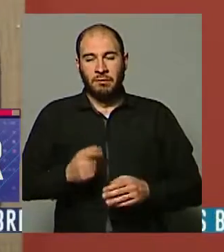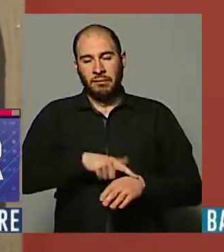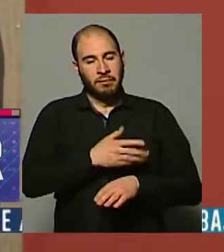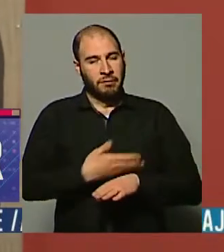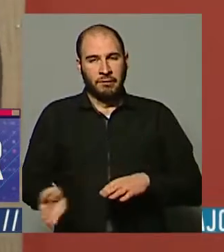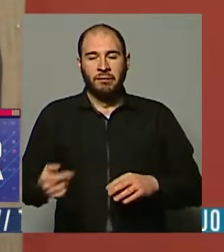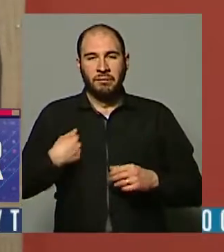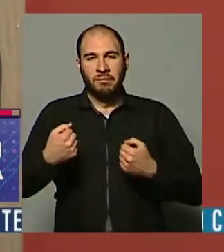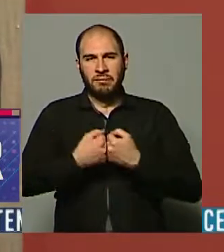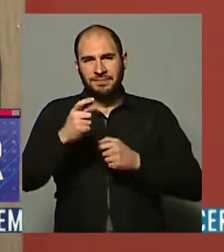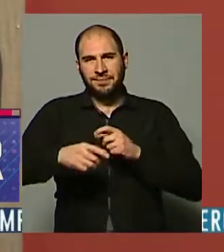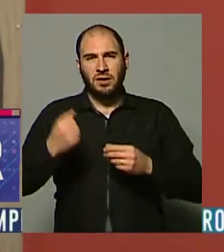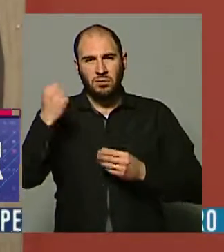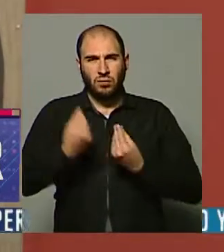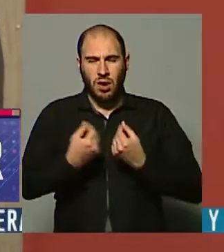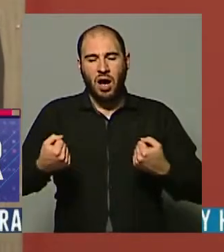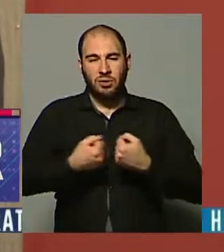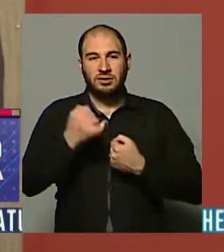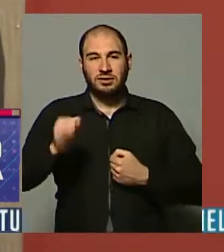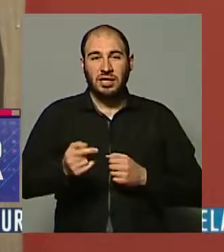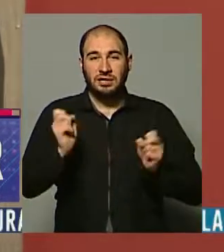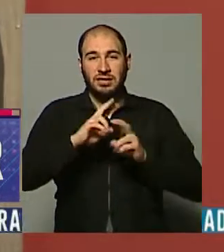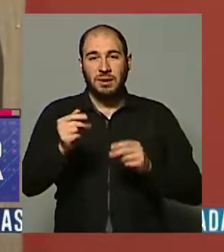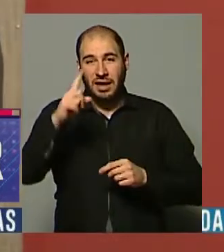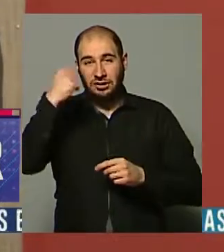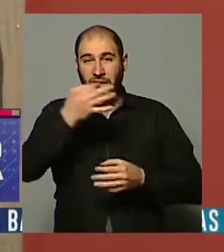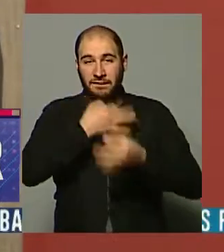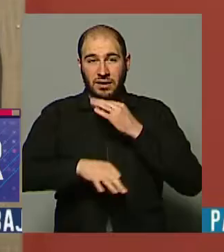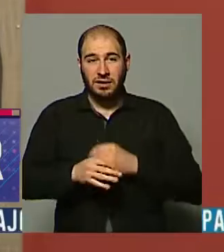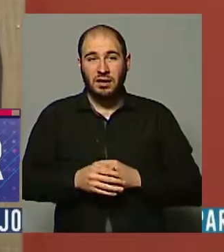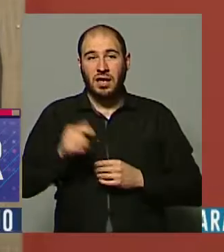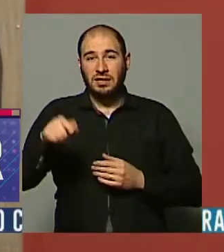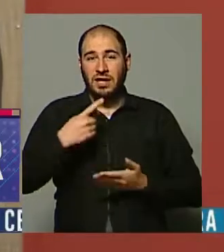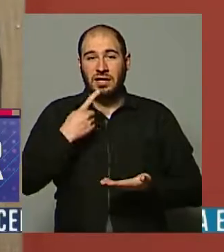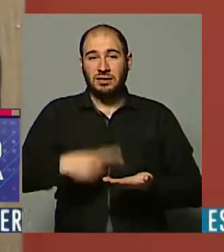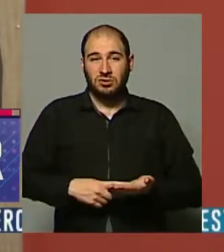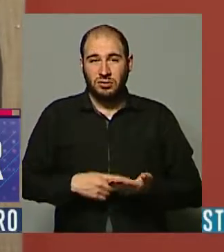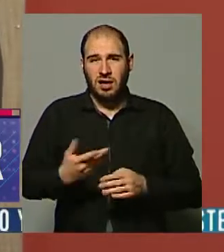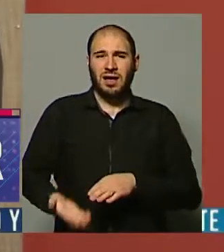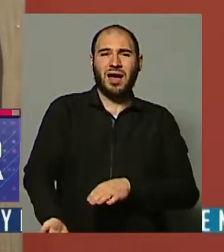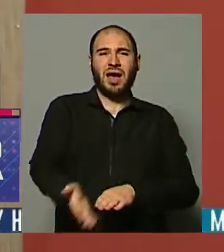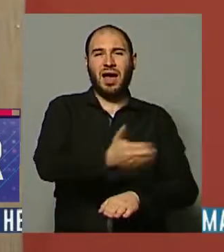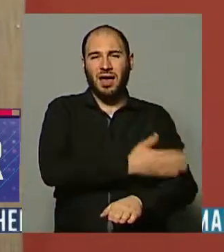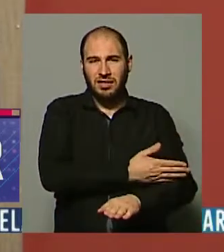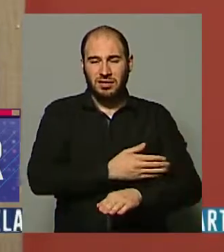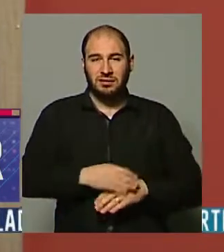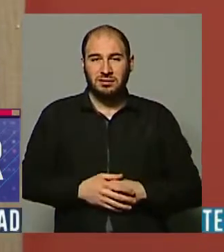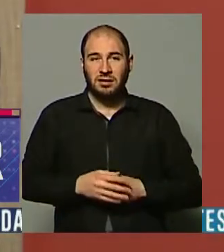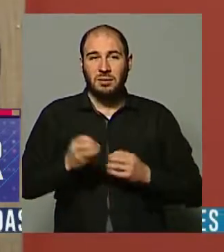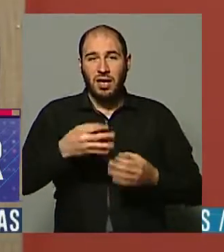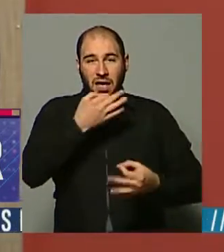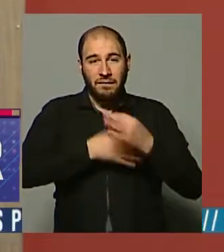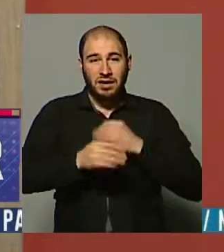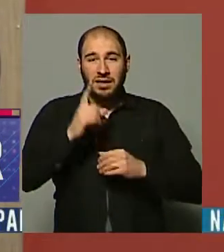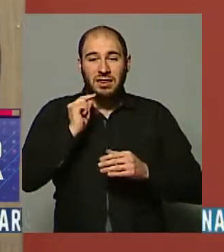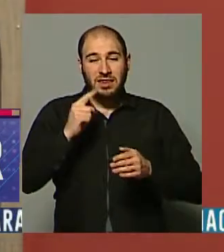tarde, coincido con muchos economistas. Con respecto a los exportadores, debería haberse tomado con mucha anticipación el hecho de que tuvieran que liquidar